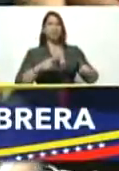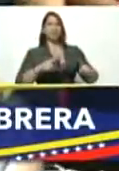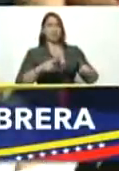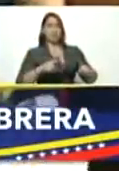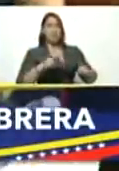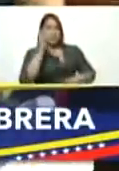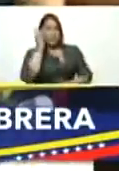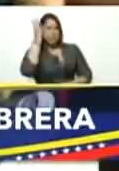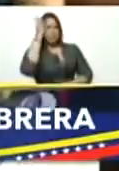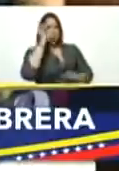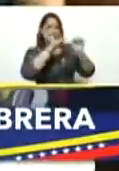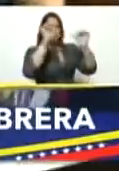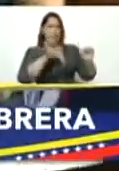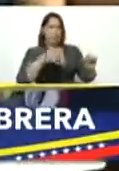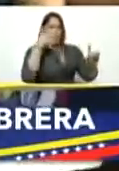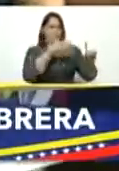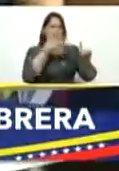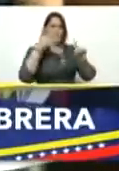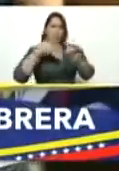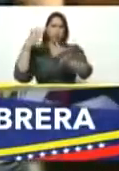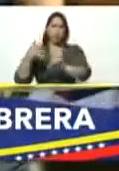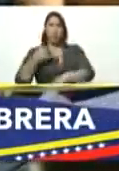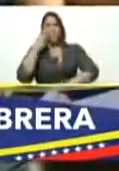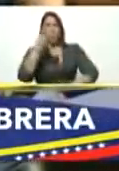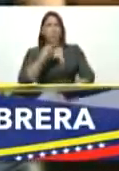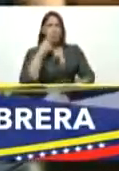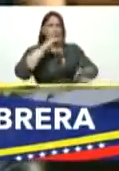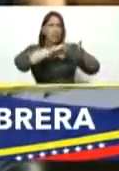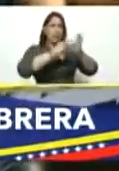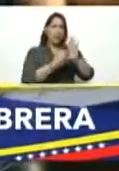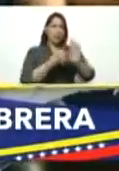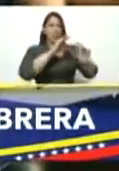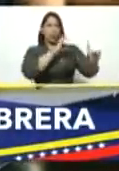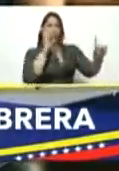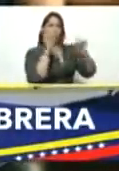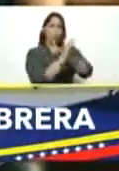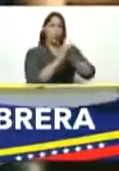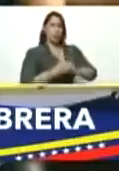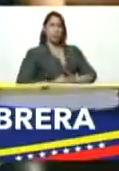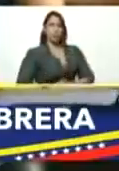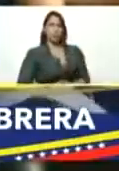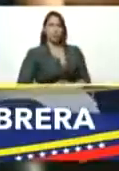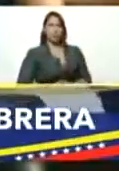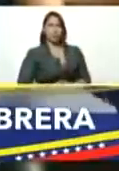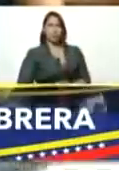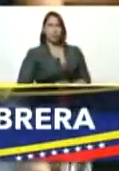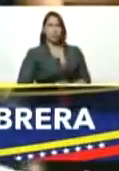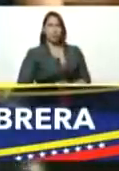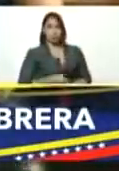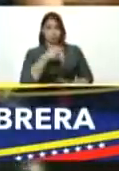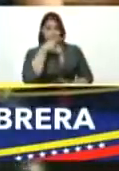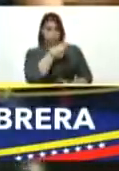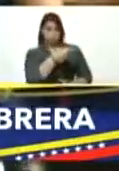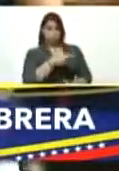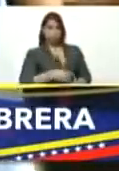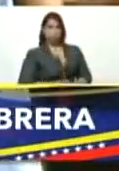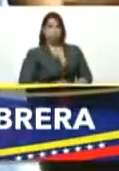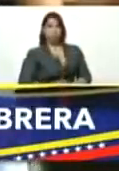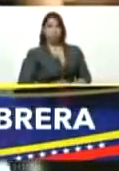de formación política técnica cultural y de ahí